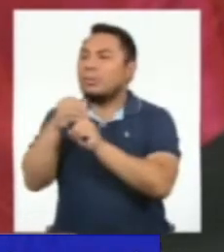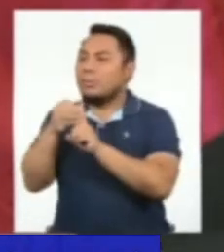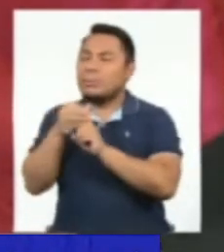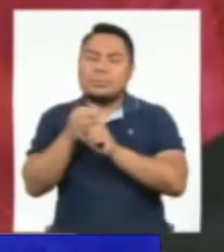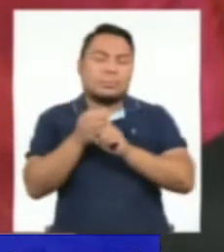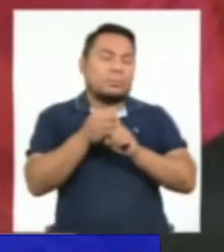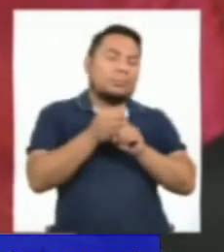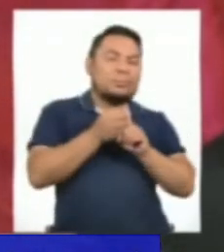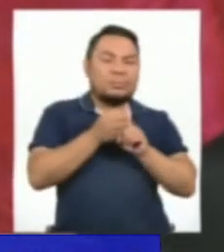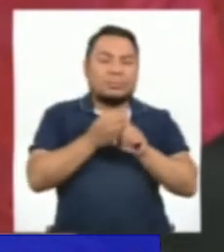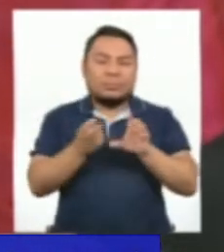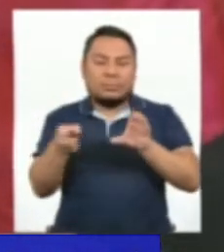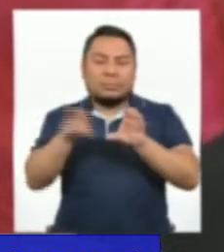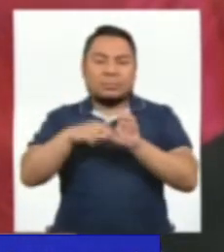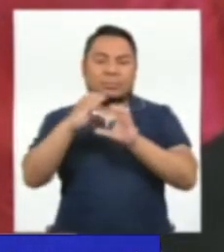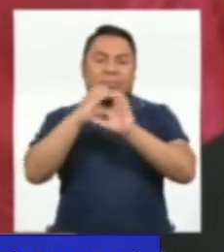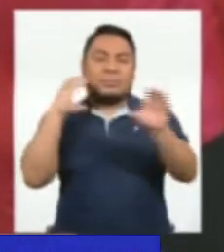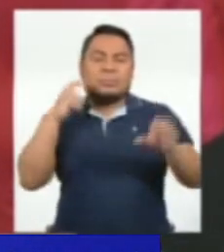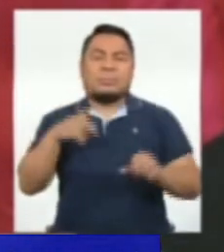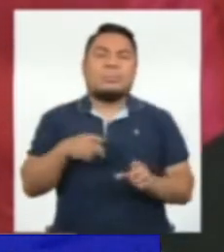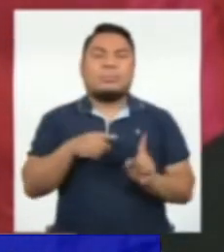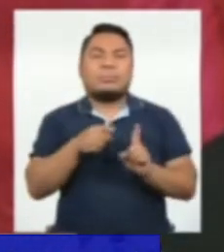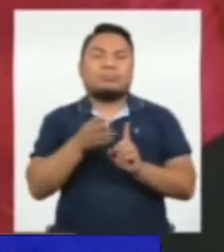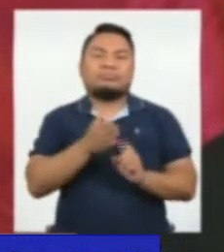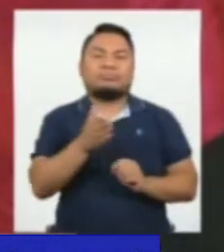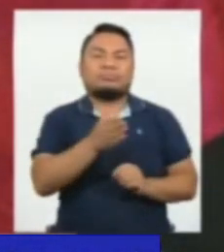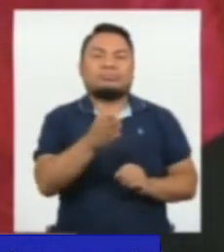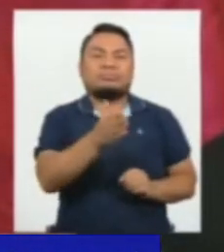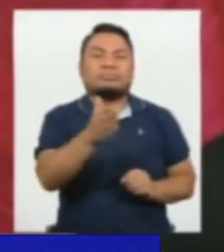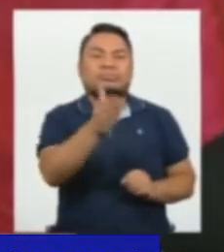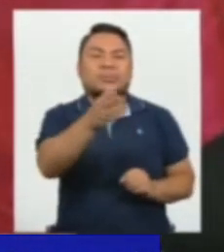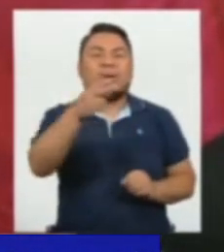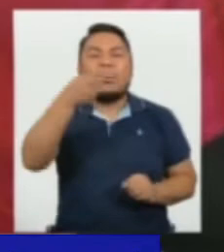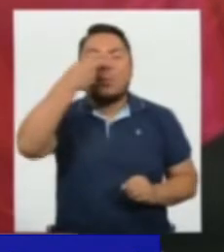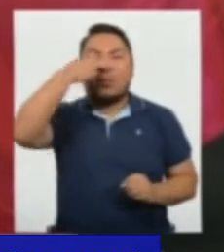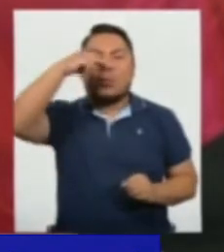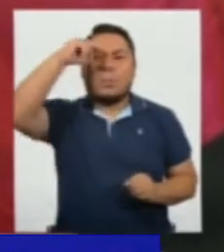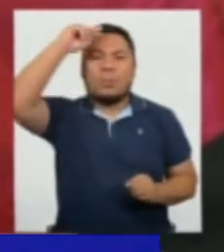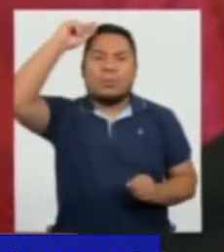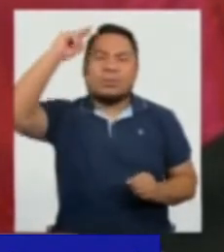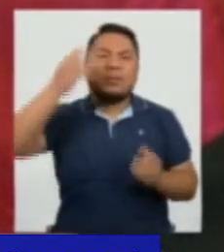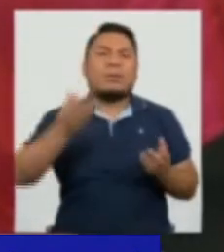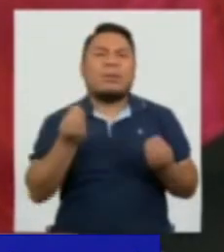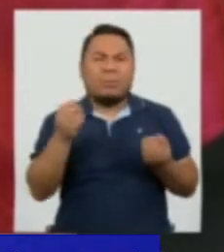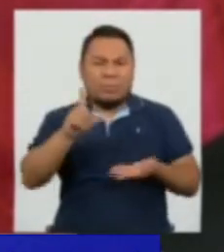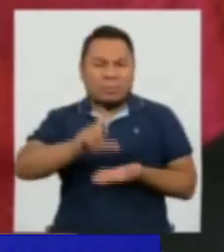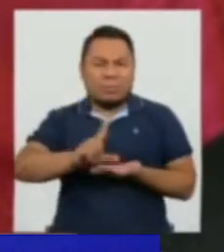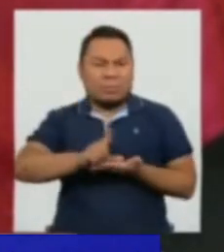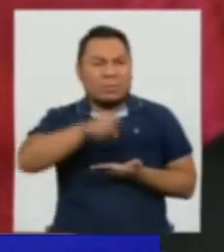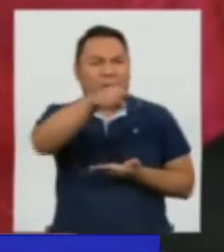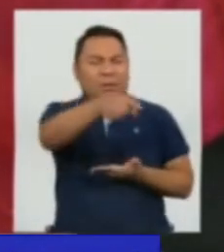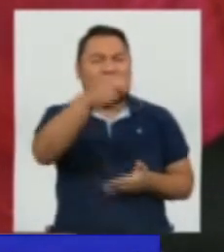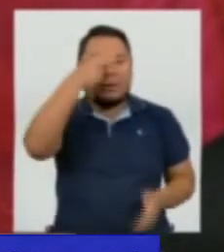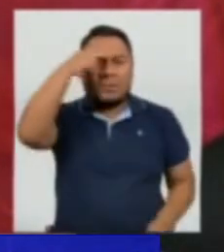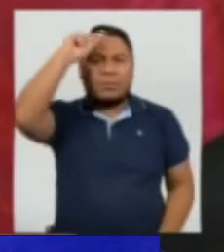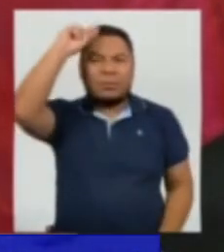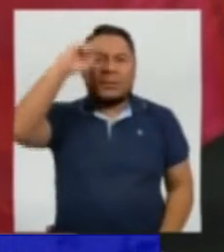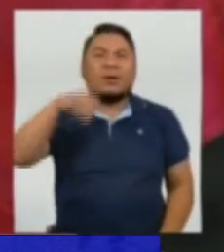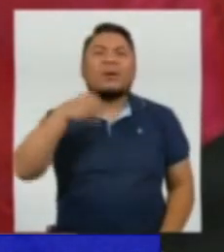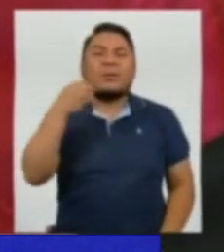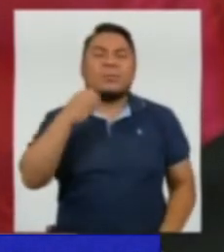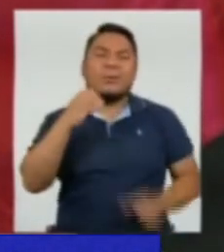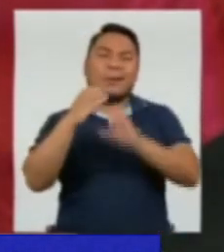personas que también vinieron desde europa se trasladaron hasta banco y cómo se trasladaron desde lima hasta banco en ómnibus